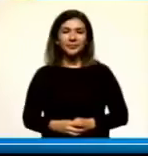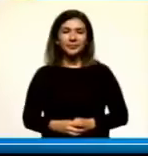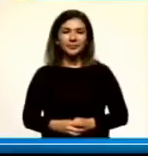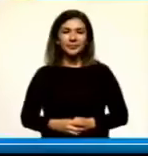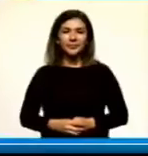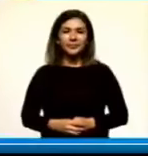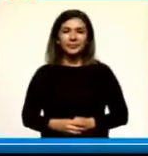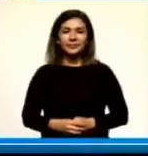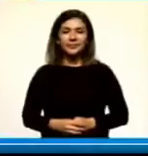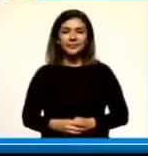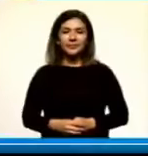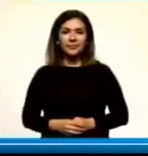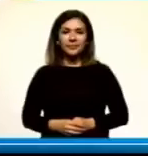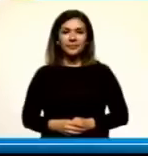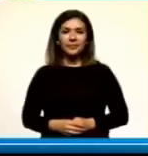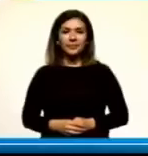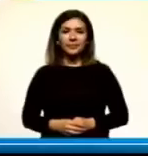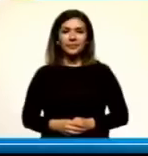125.